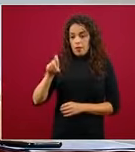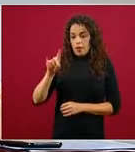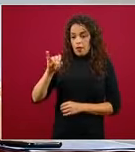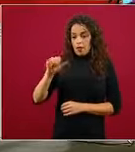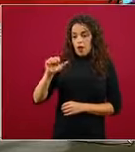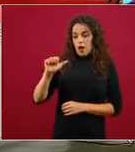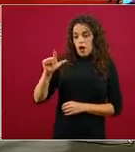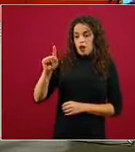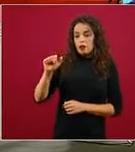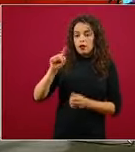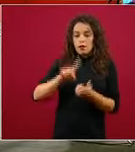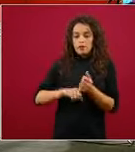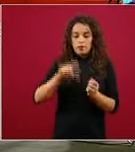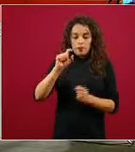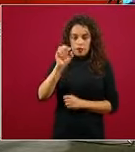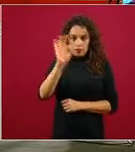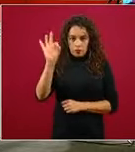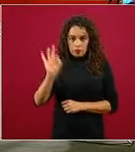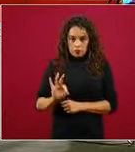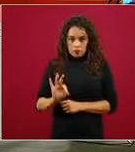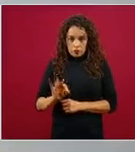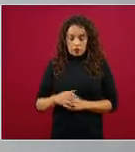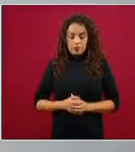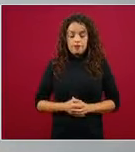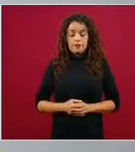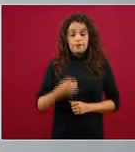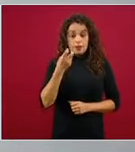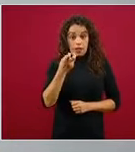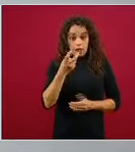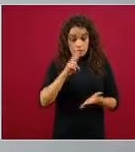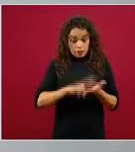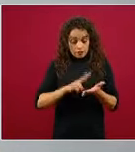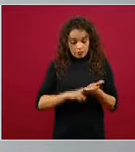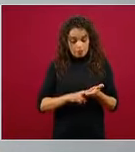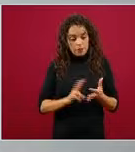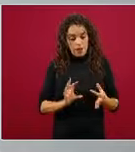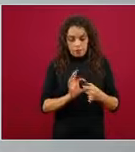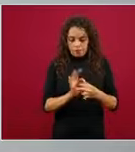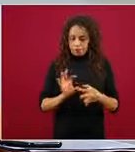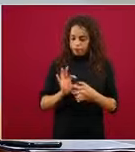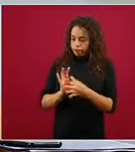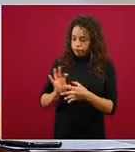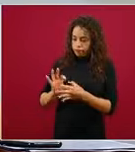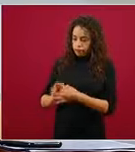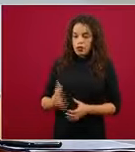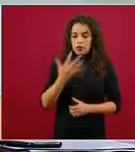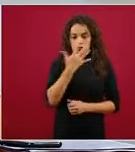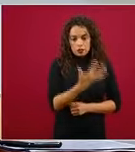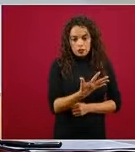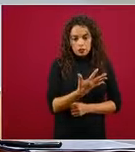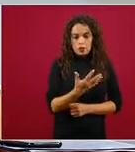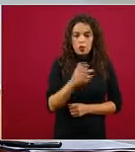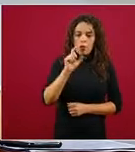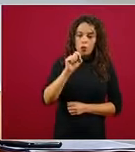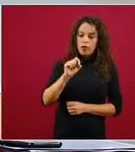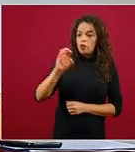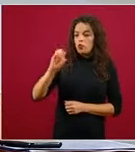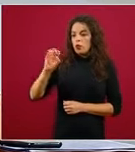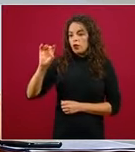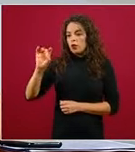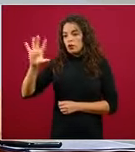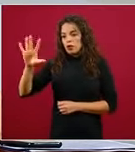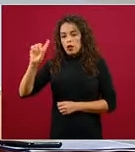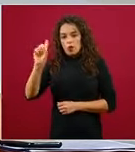el 20%. Y el precio va acorde con ello, 5, 20 o 35 dólares